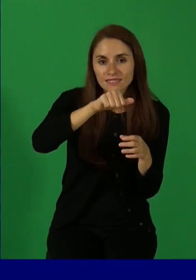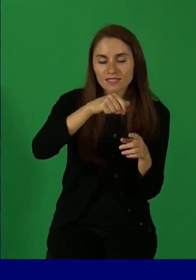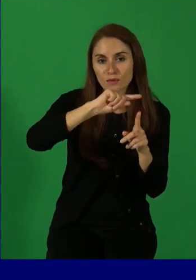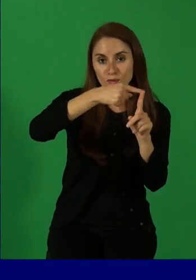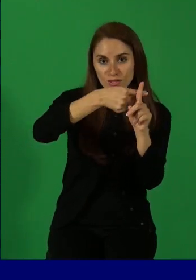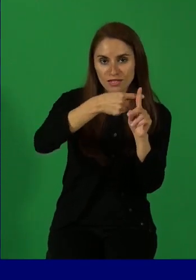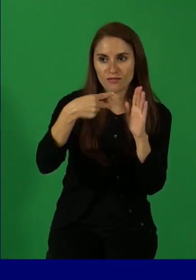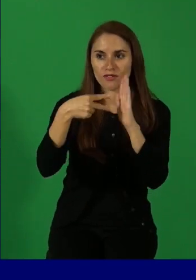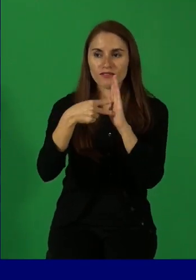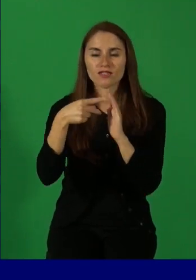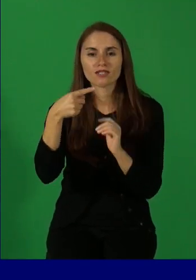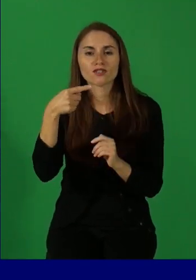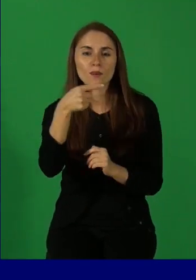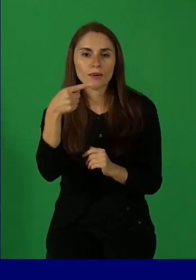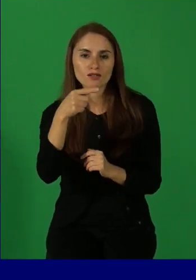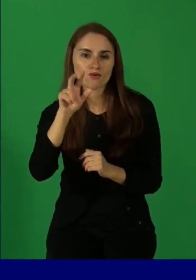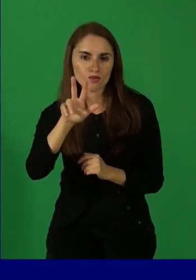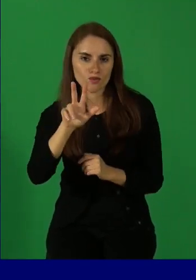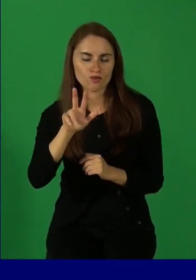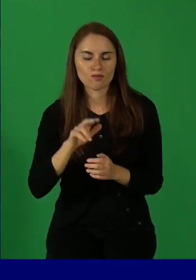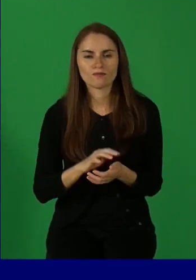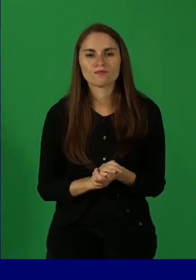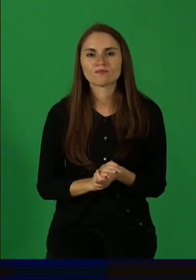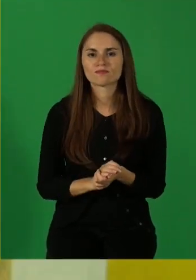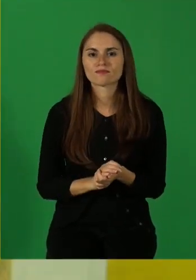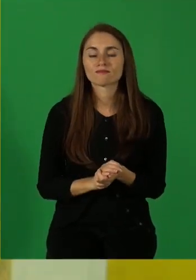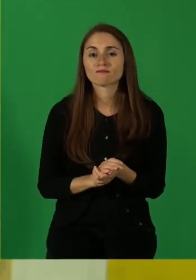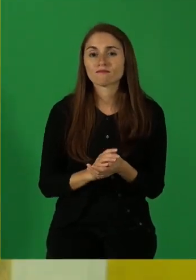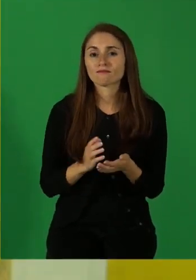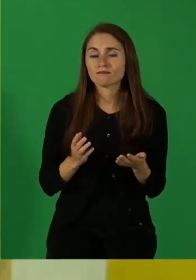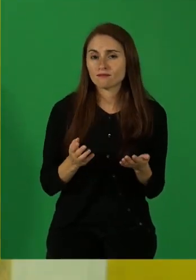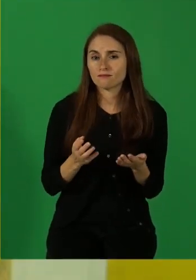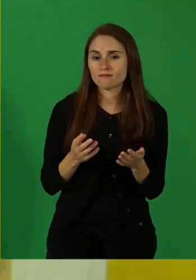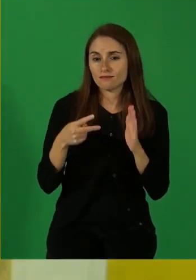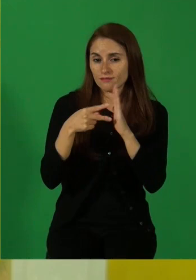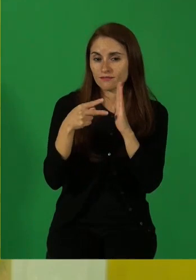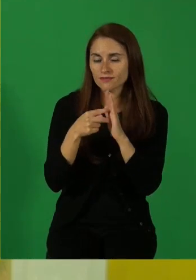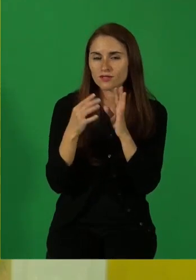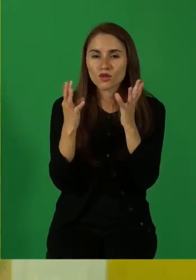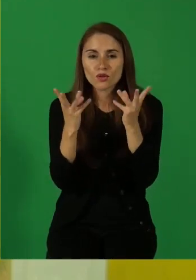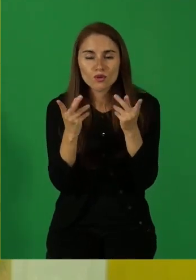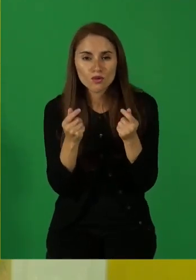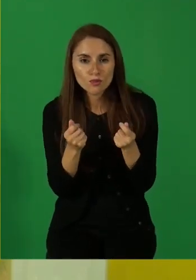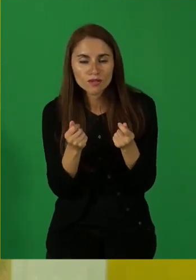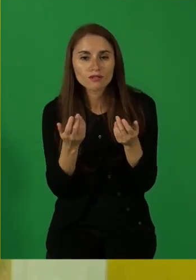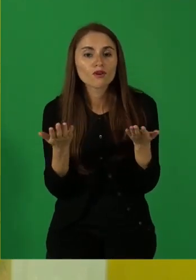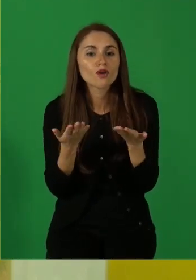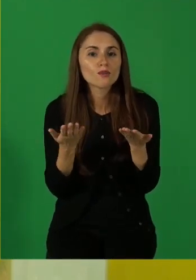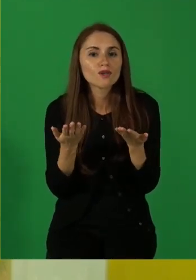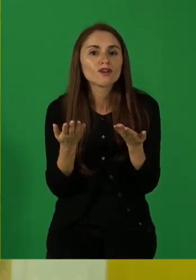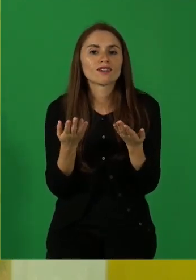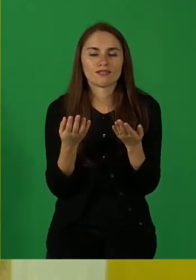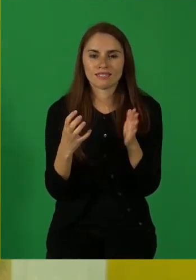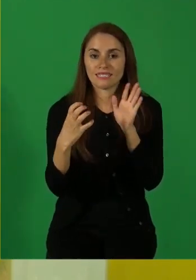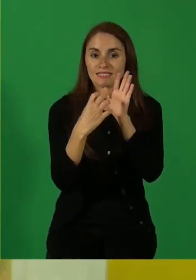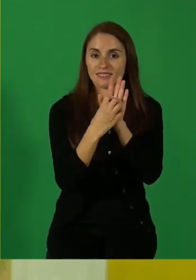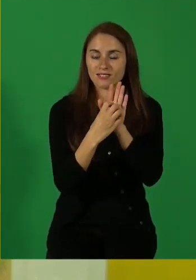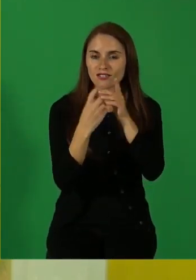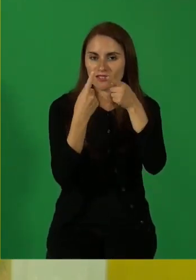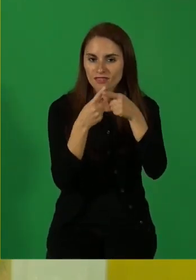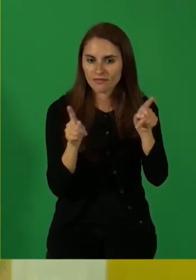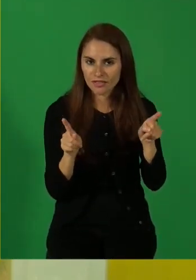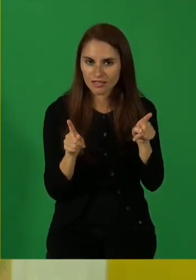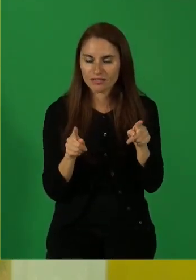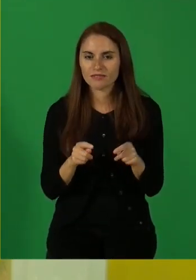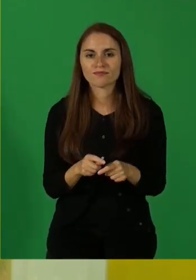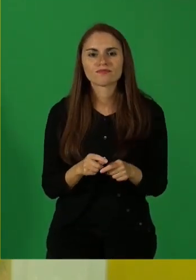en 8 negativo. Estamos dividiendo números con, muy bien, con distinto signo.